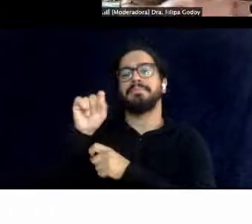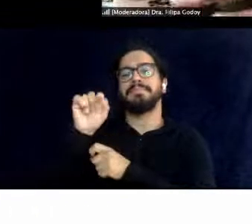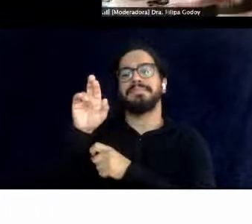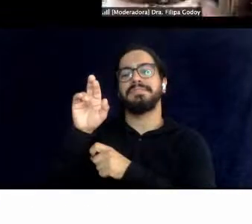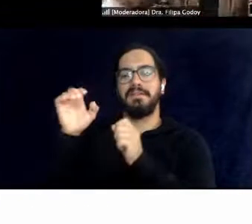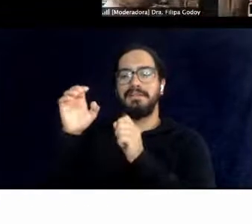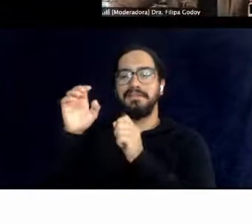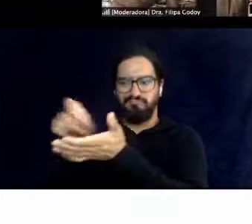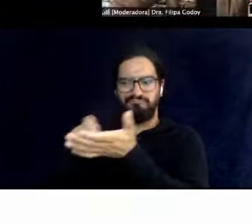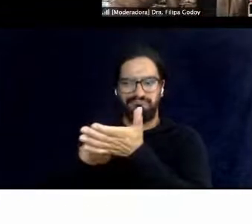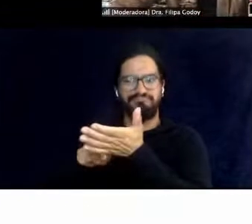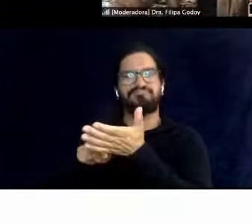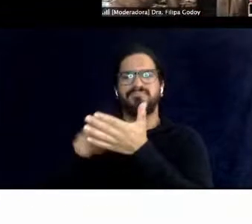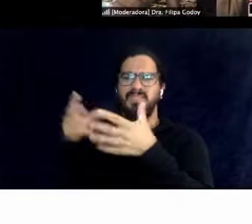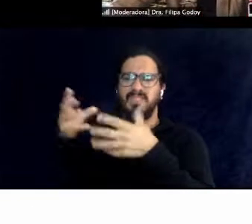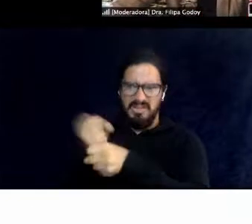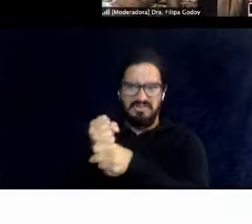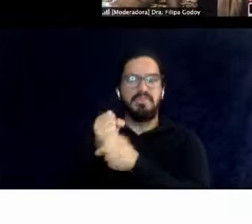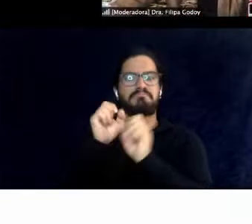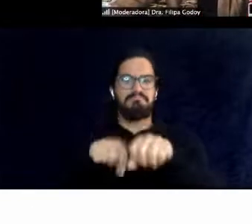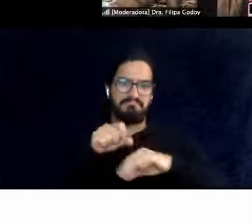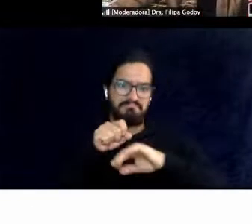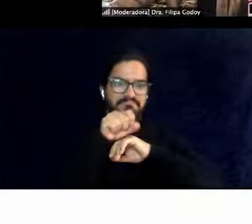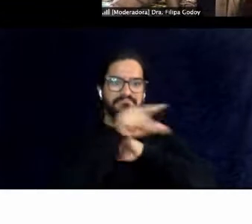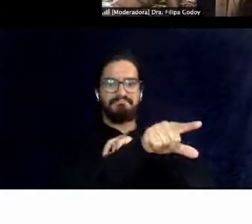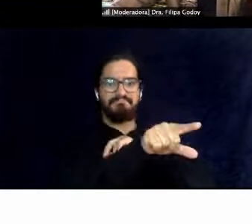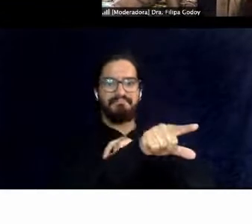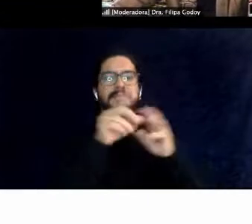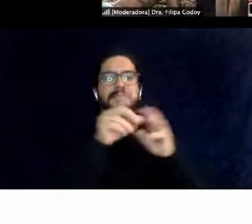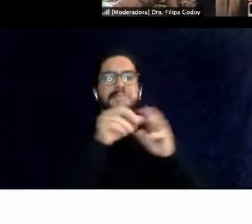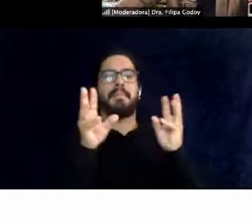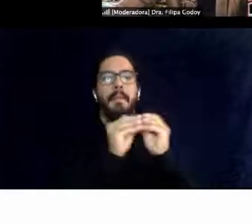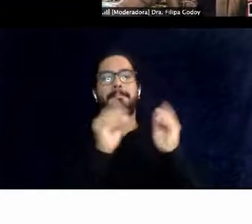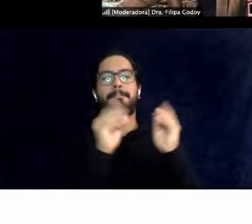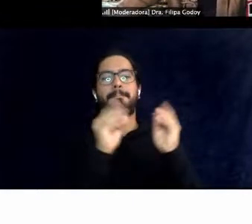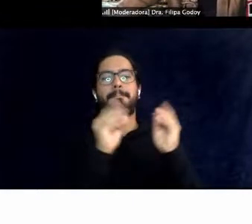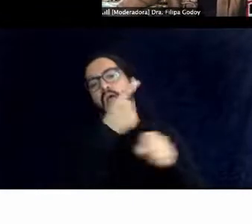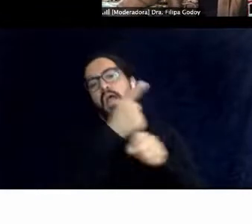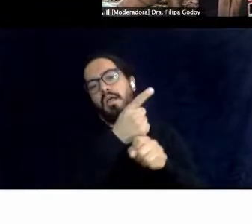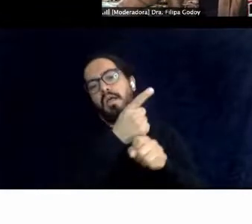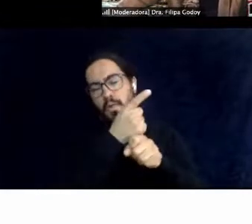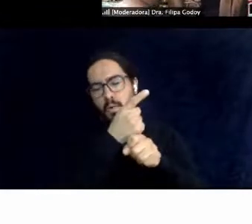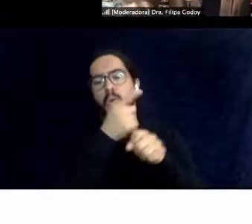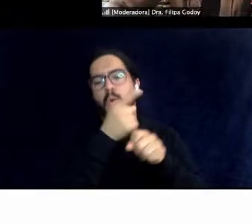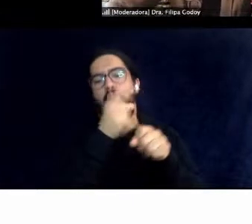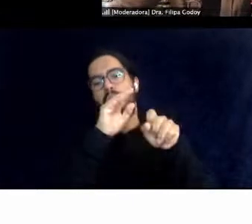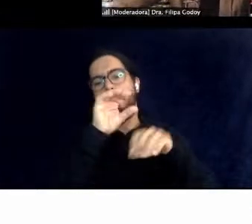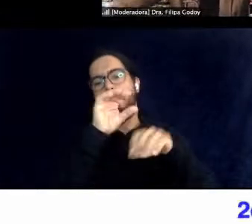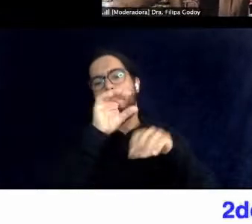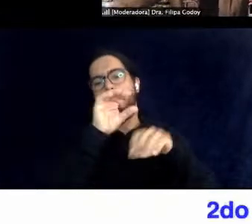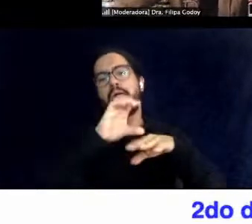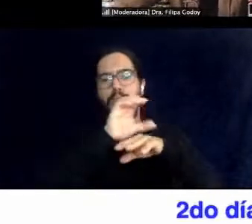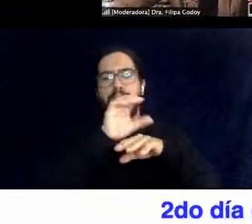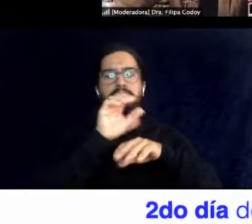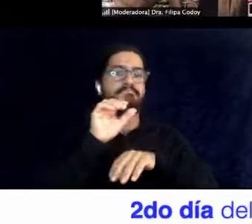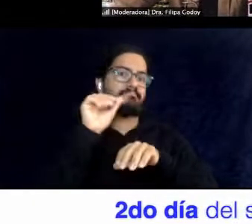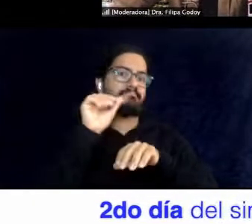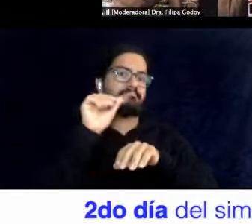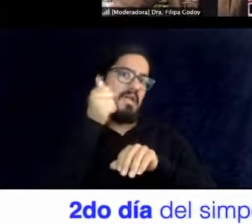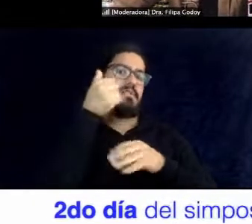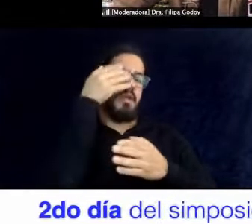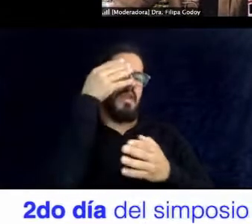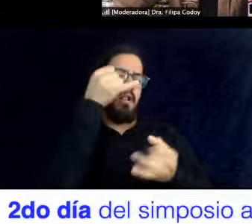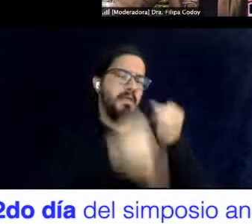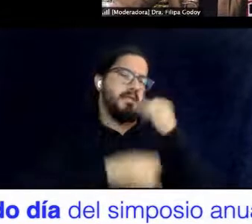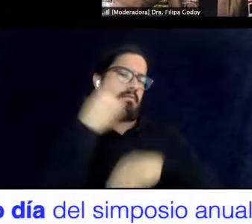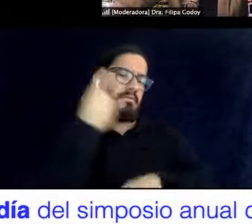que extendieron el portal para la División del Caribe hasta el día de mañana. En segundo lugar, la señorita